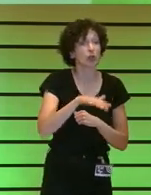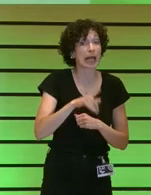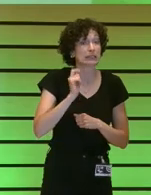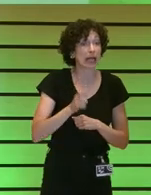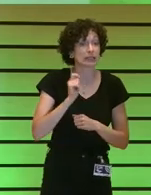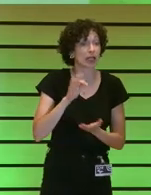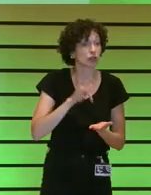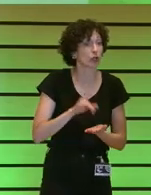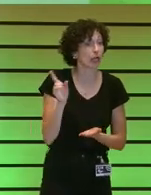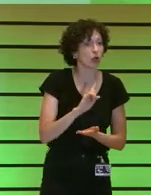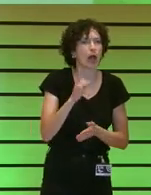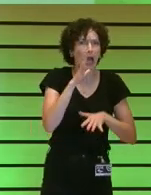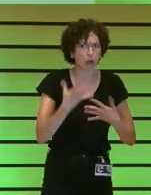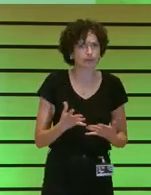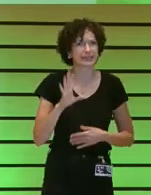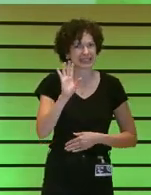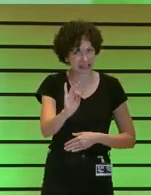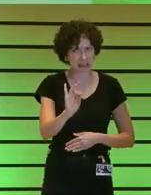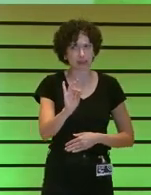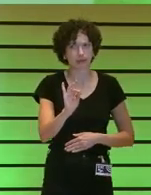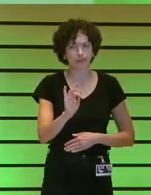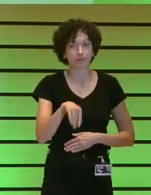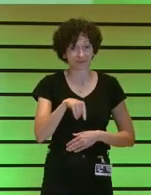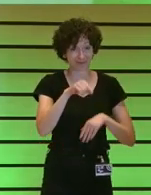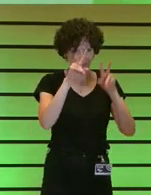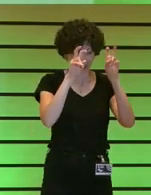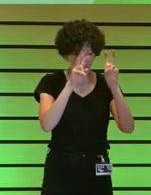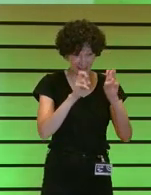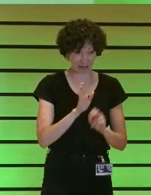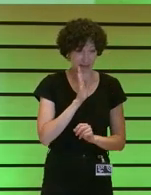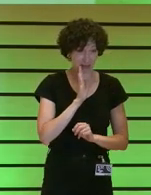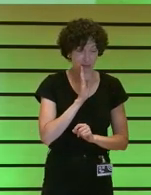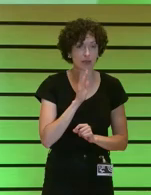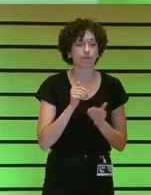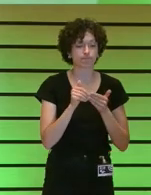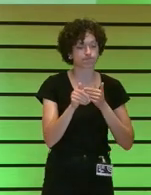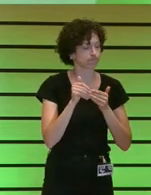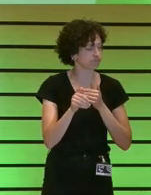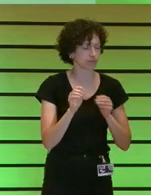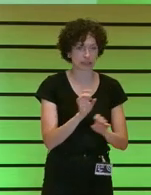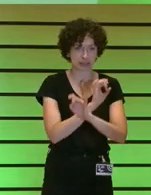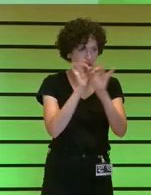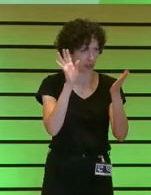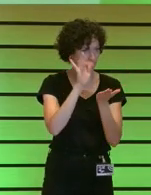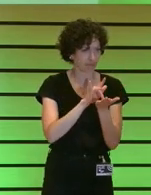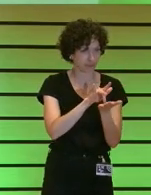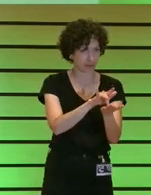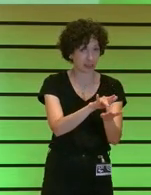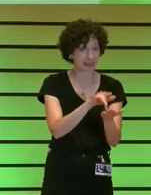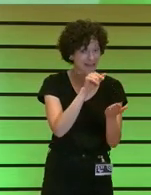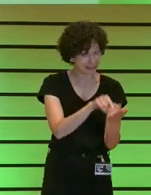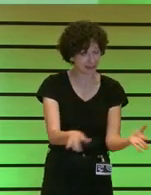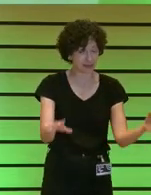o no eran tan recurrentes no todo ese tipo de cuestiones les vamos a ir viendo de una forma absolutamente Clara y asociadas a ellas